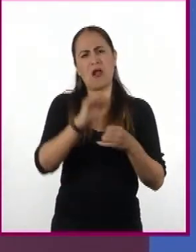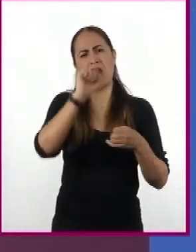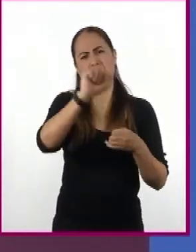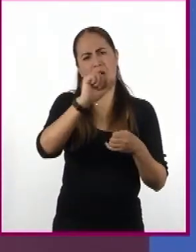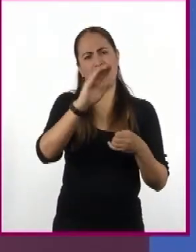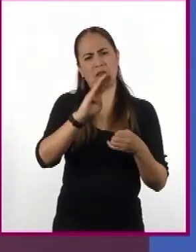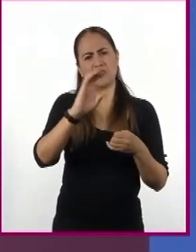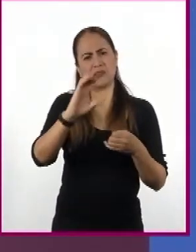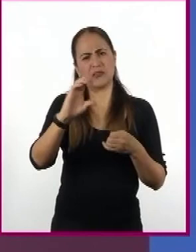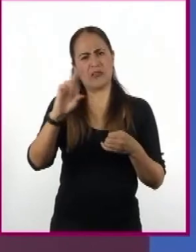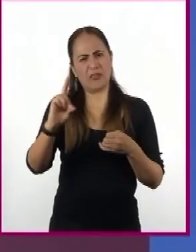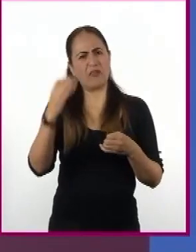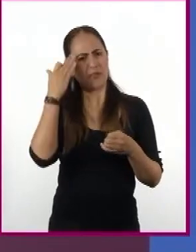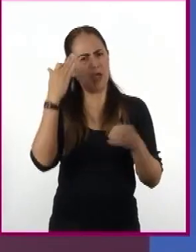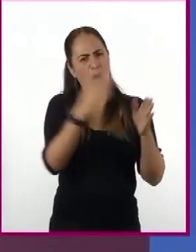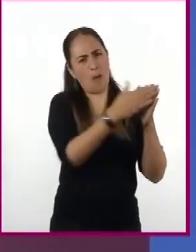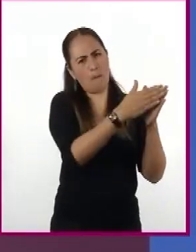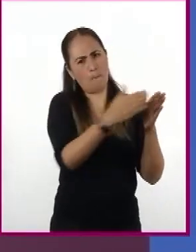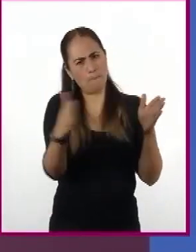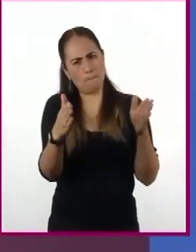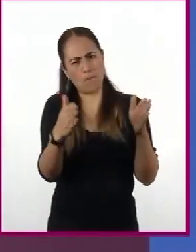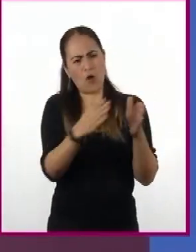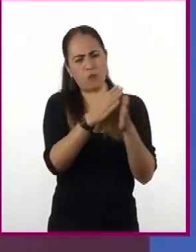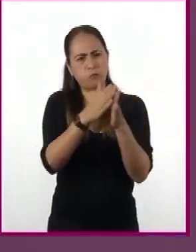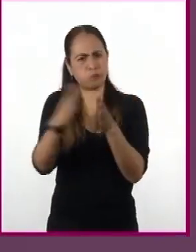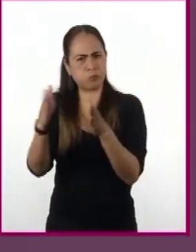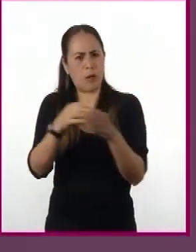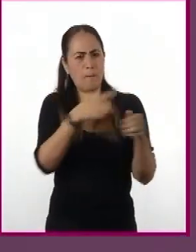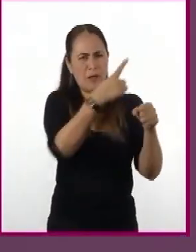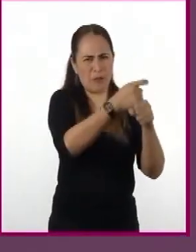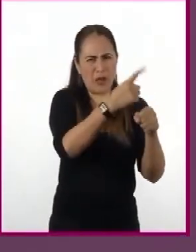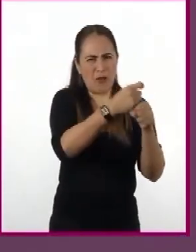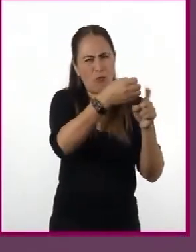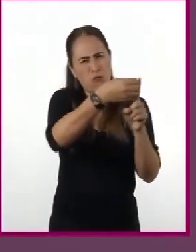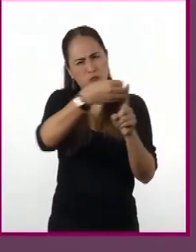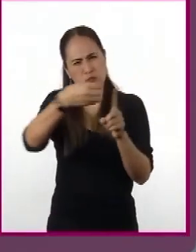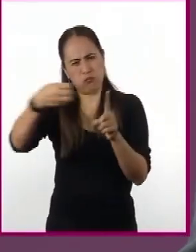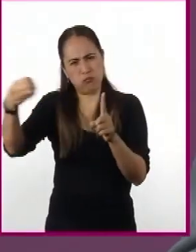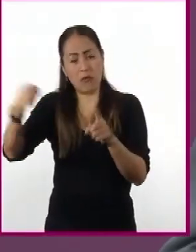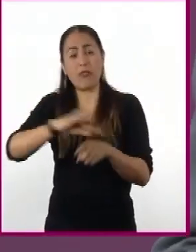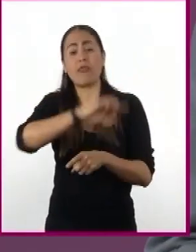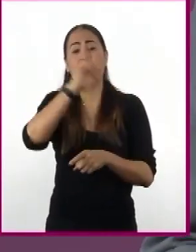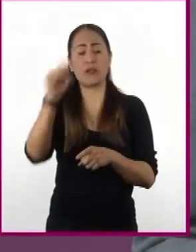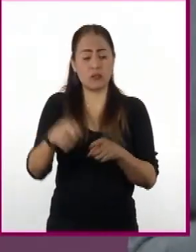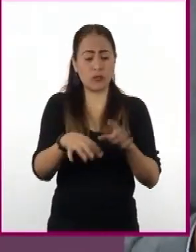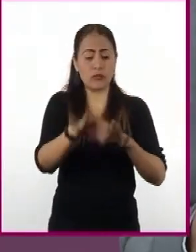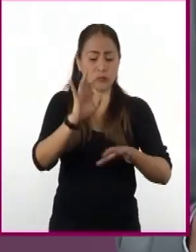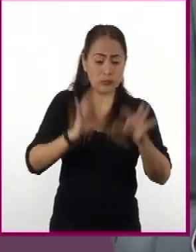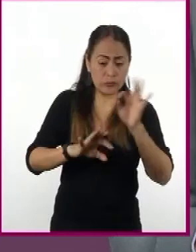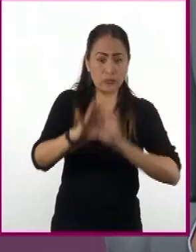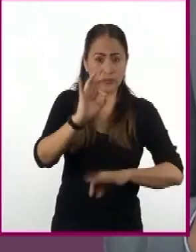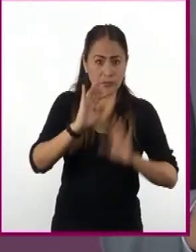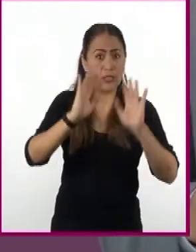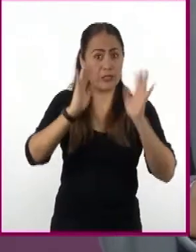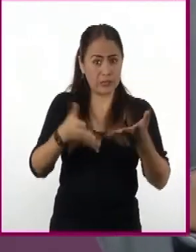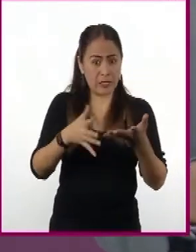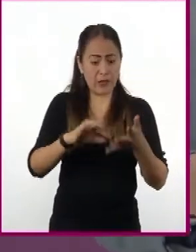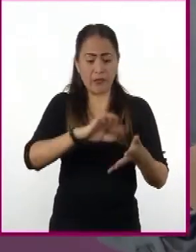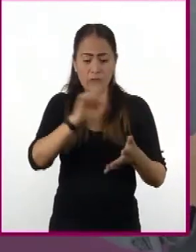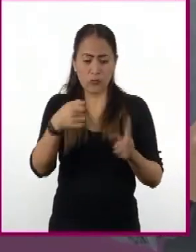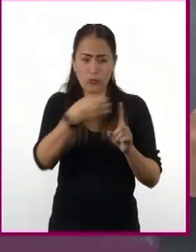de acuerdo con su época o periodo histórico. Una vez que los tengan, decidan de qué manera los pueden